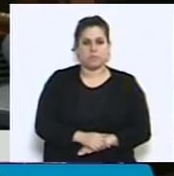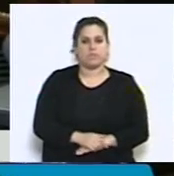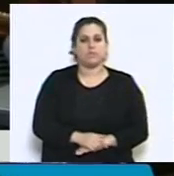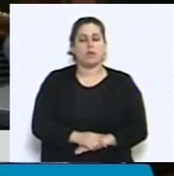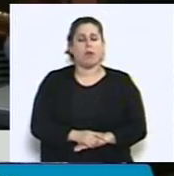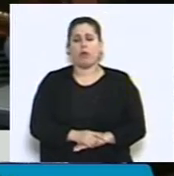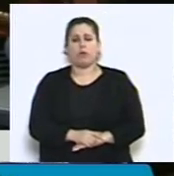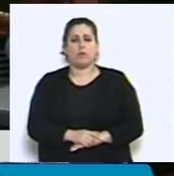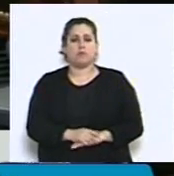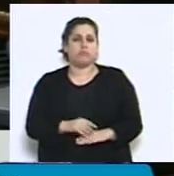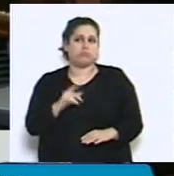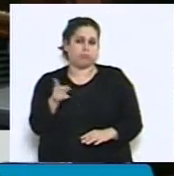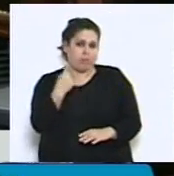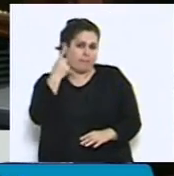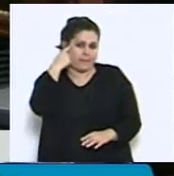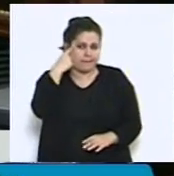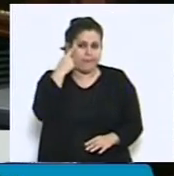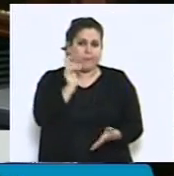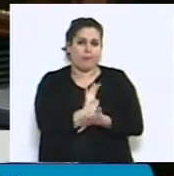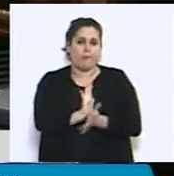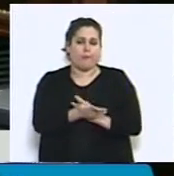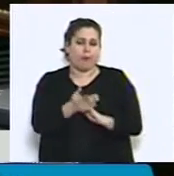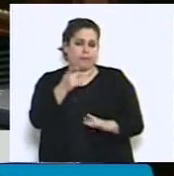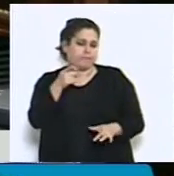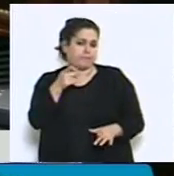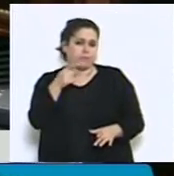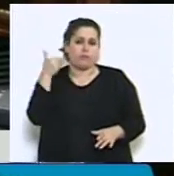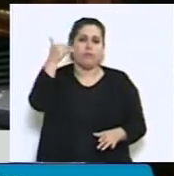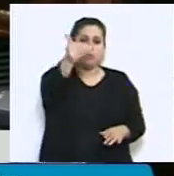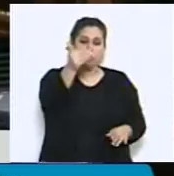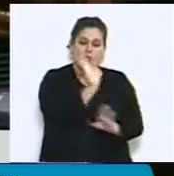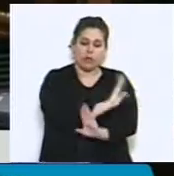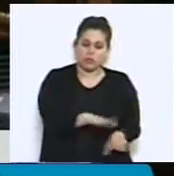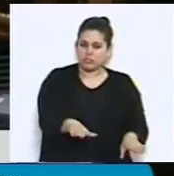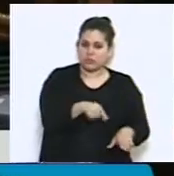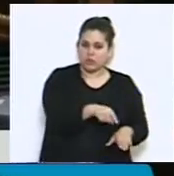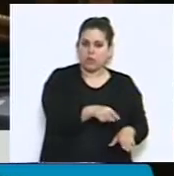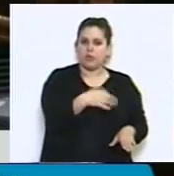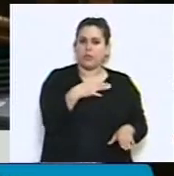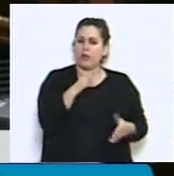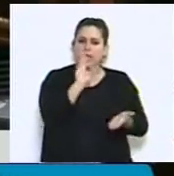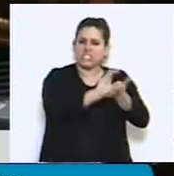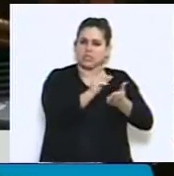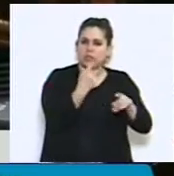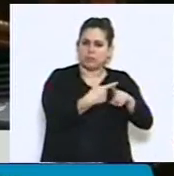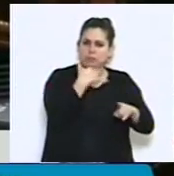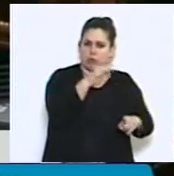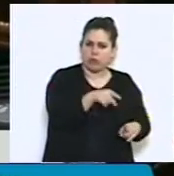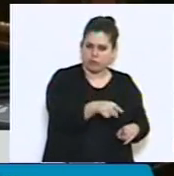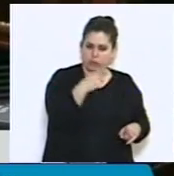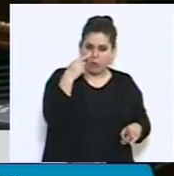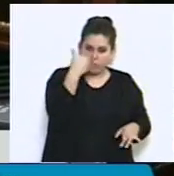No porque nosotros pensemos que el destino de nuestros pibes tenga que ser la asignación universal por hijo,